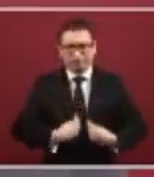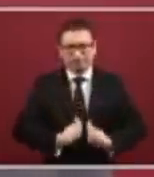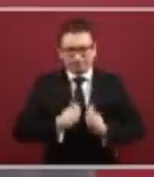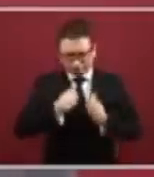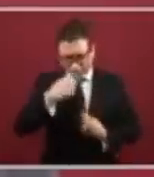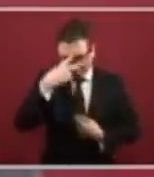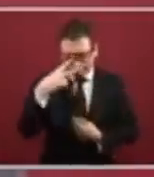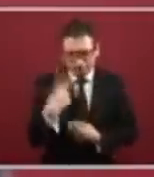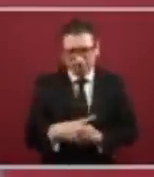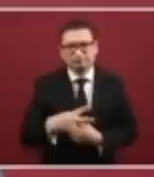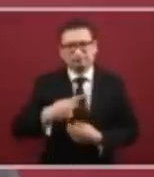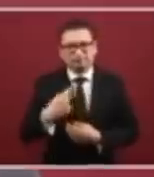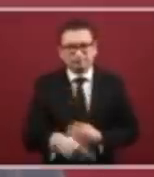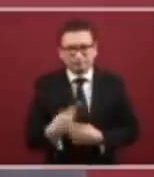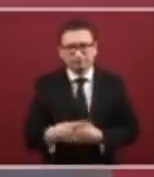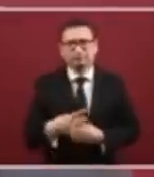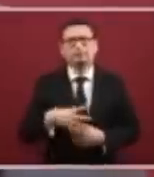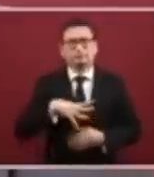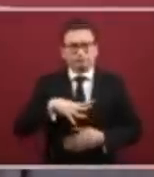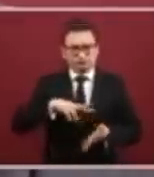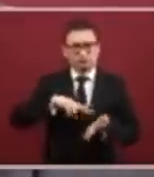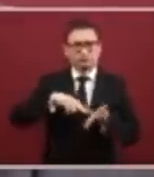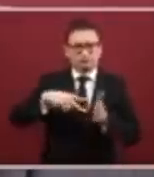Van a ser ingenieros,